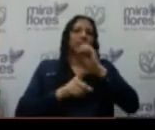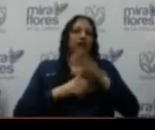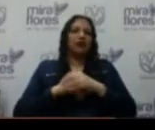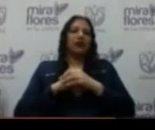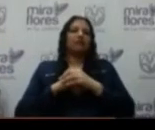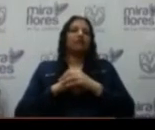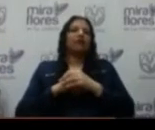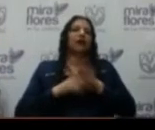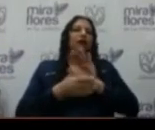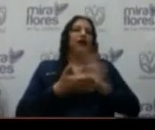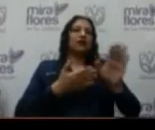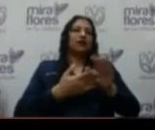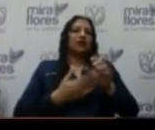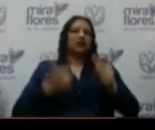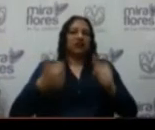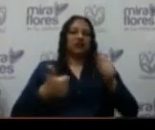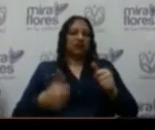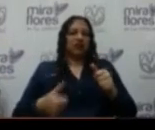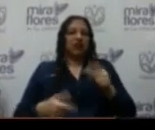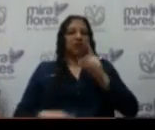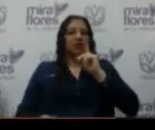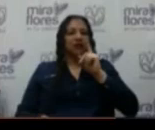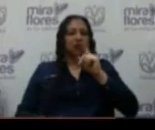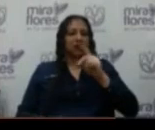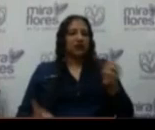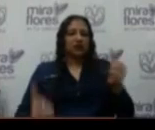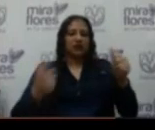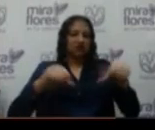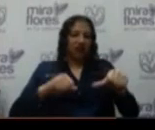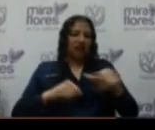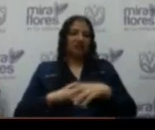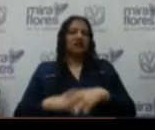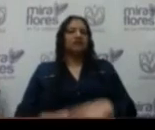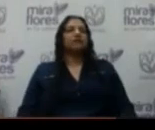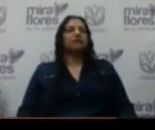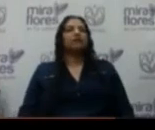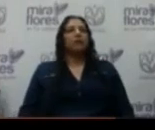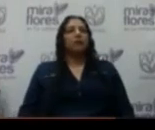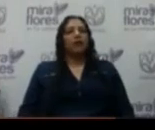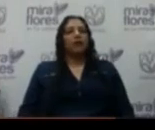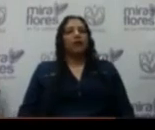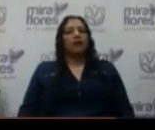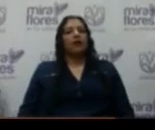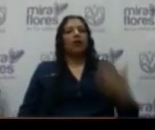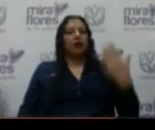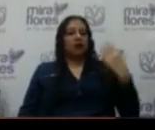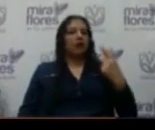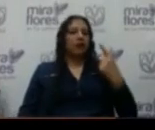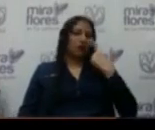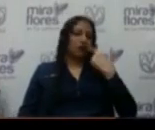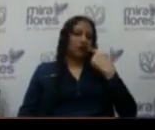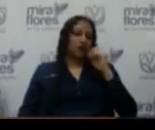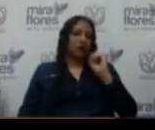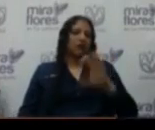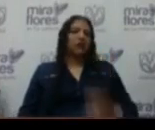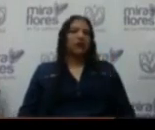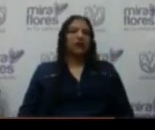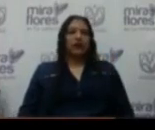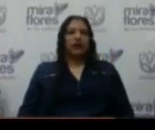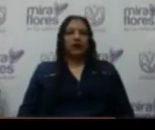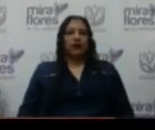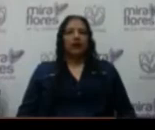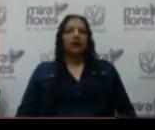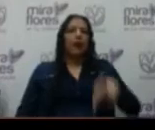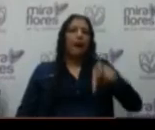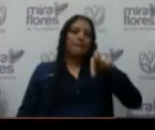podridos, los congelados y los incendiados. Para Basadre, y abro comillas, "los